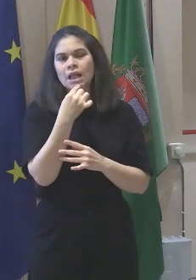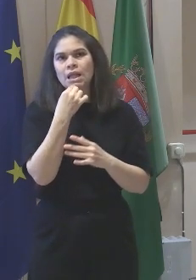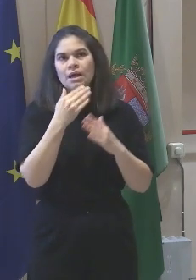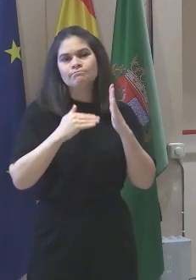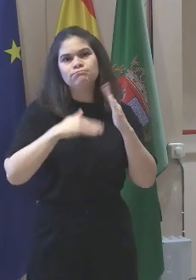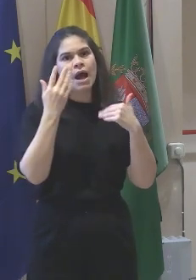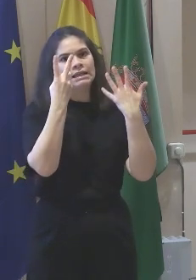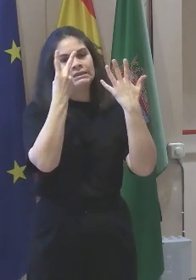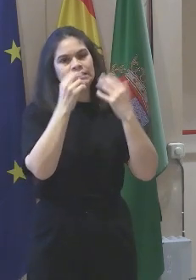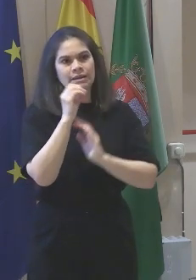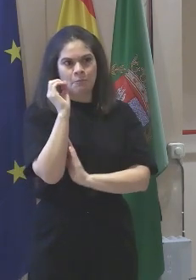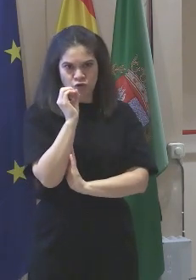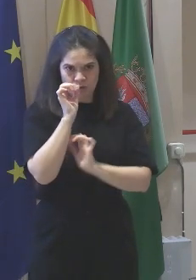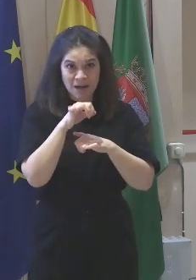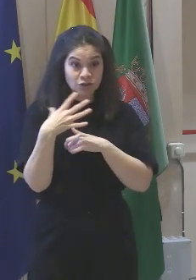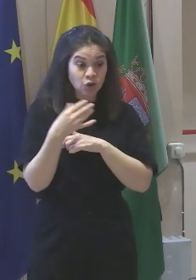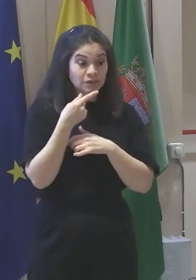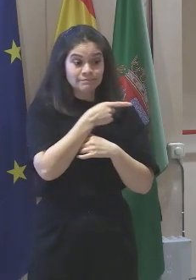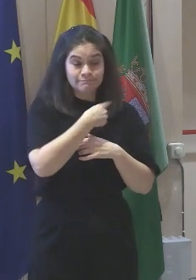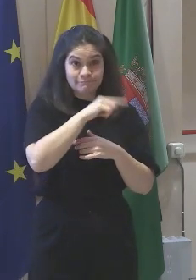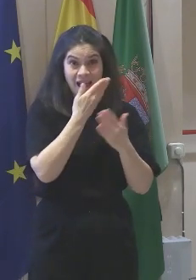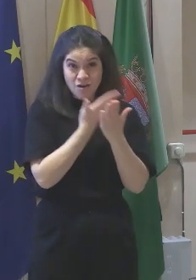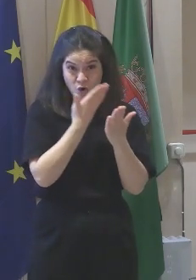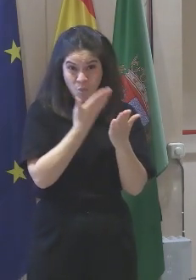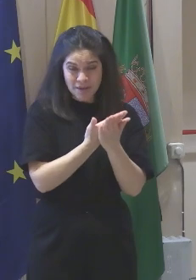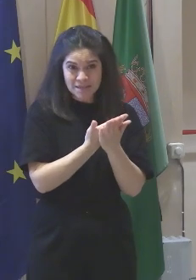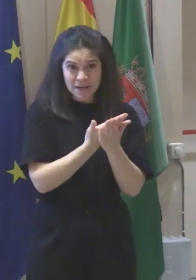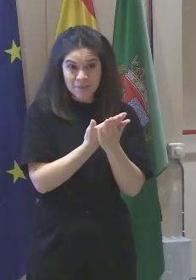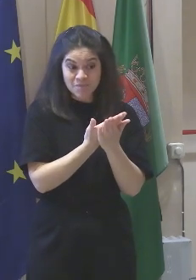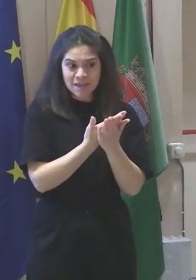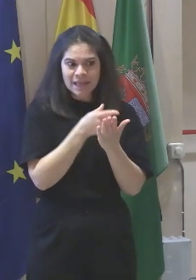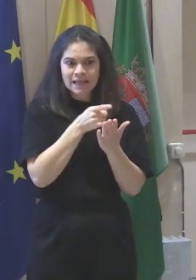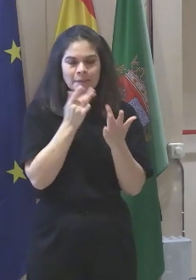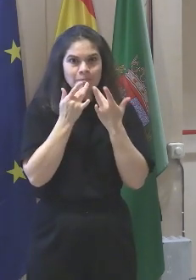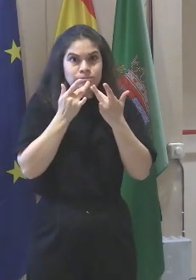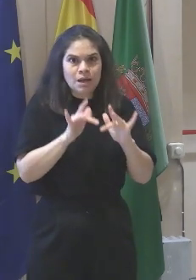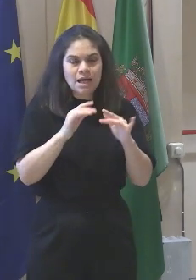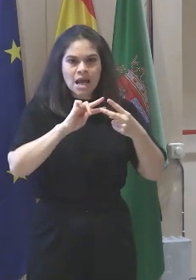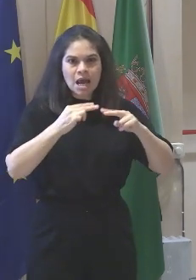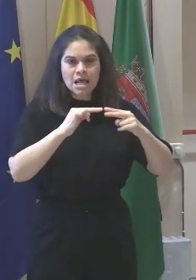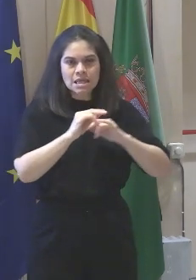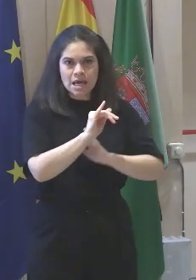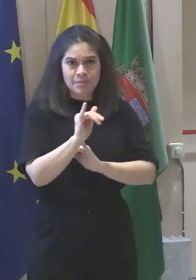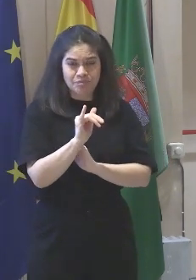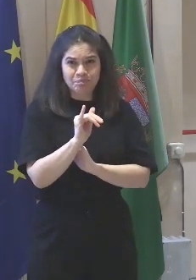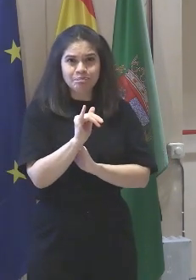70%. Entonces, todo esto nos muestra que esa susceptibilidad genética es